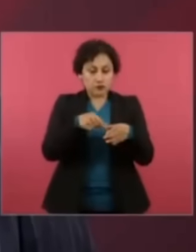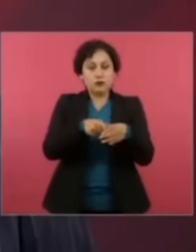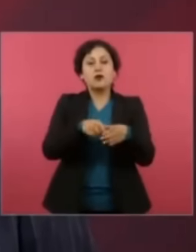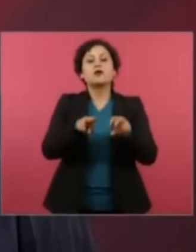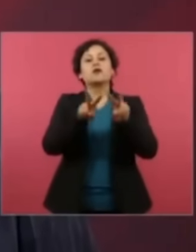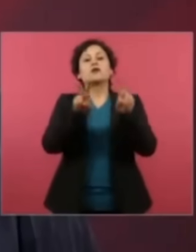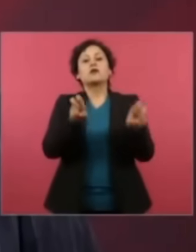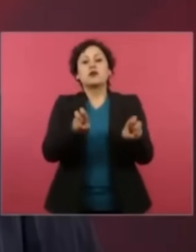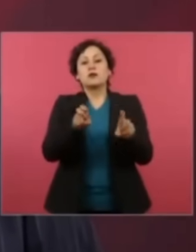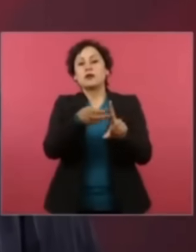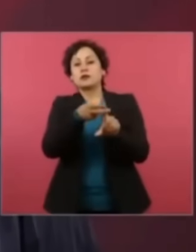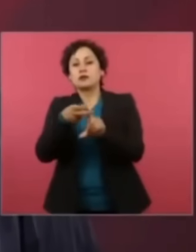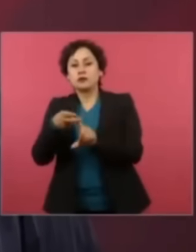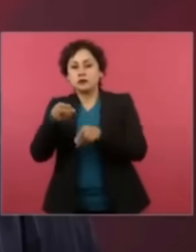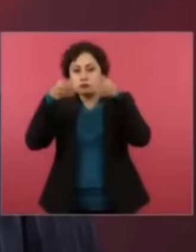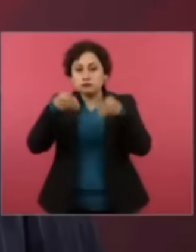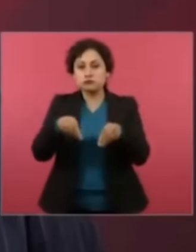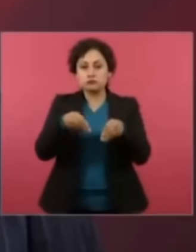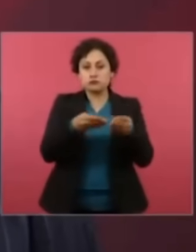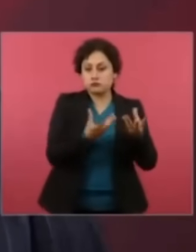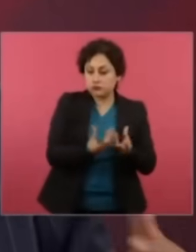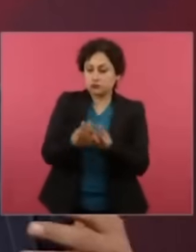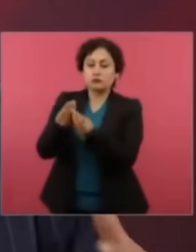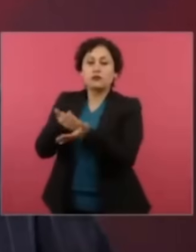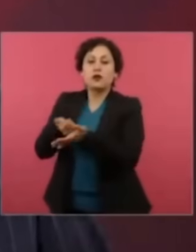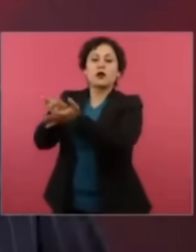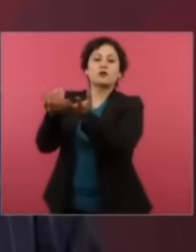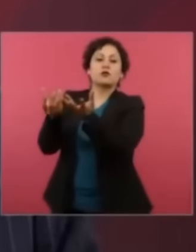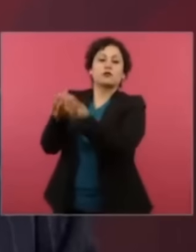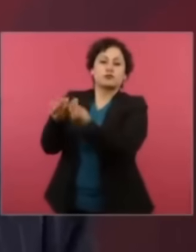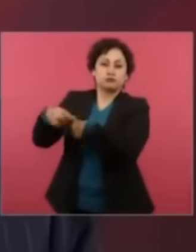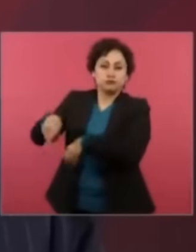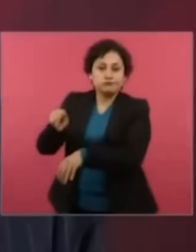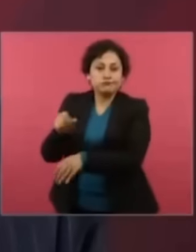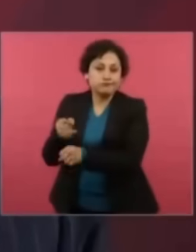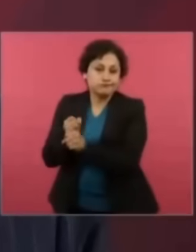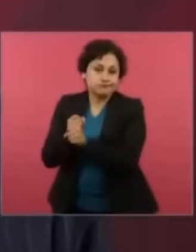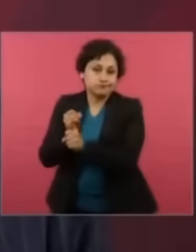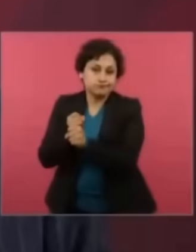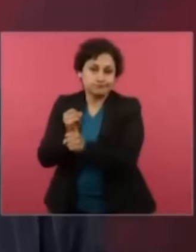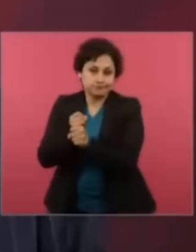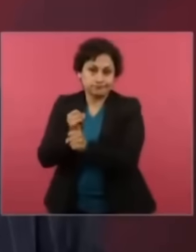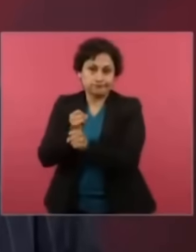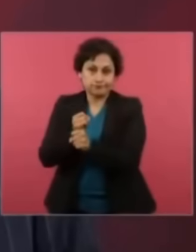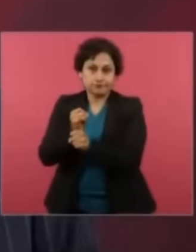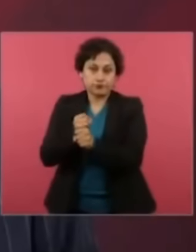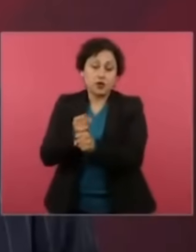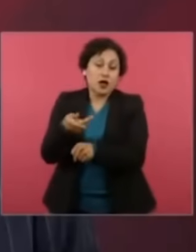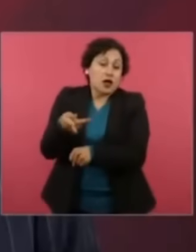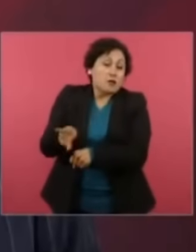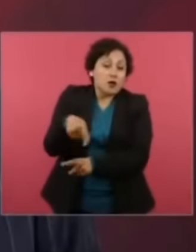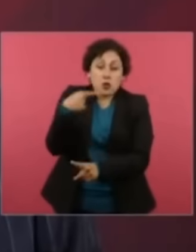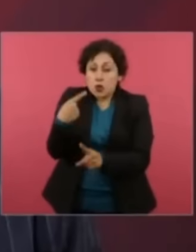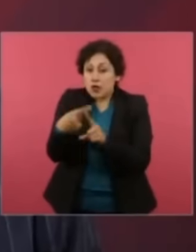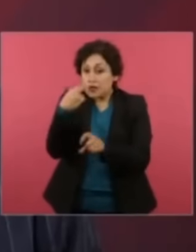si todo culpa al gobierno del presidente al Gobierno Federal hoy de todos modos el presidente